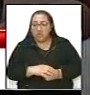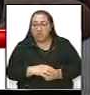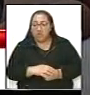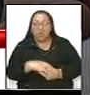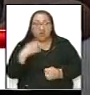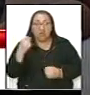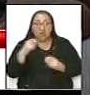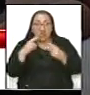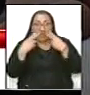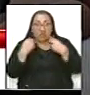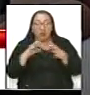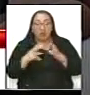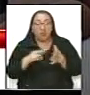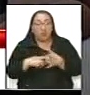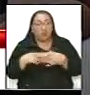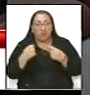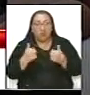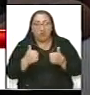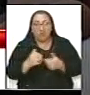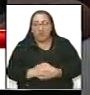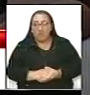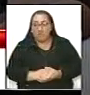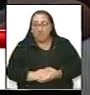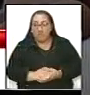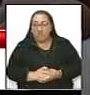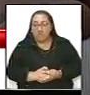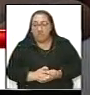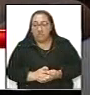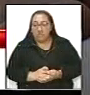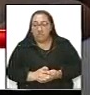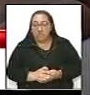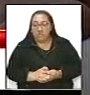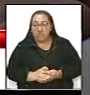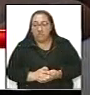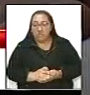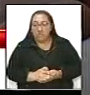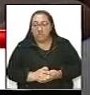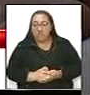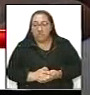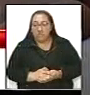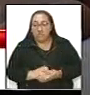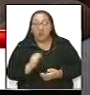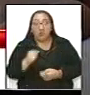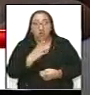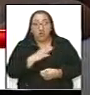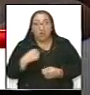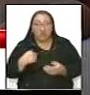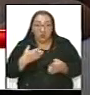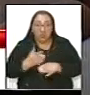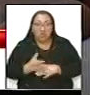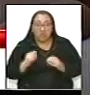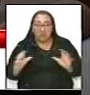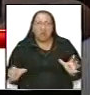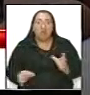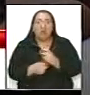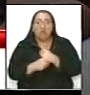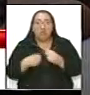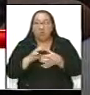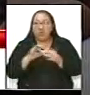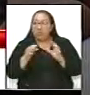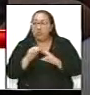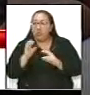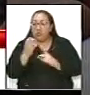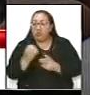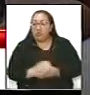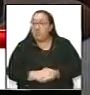indígena, porque seguramente no va a ser muy rentable. Pero si el Estado promueve directamente, estaríamos ingresando a recuperar nuestra historia, nuestra